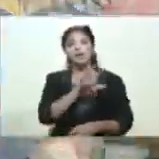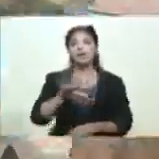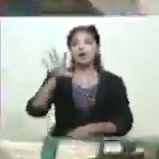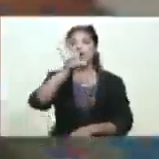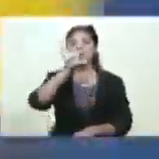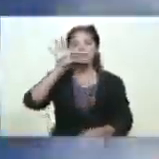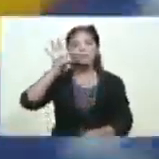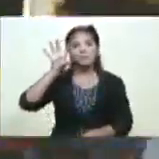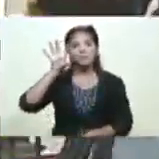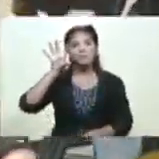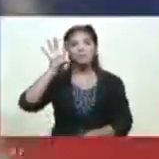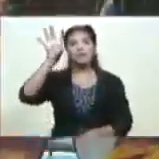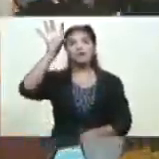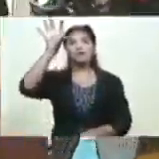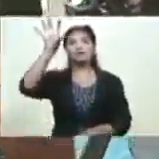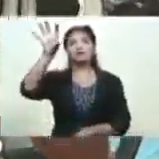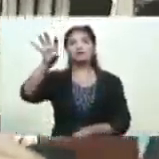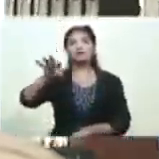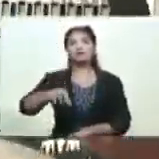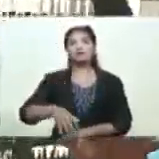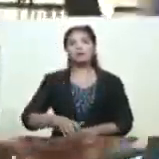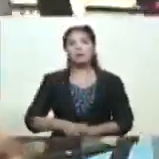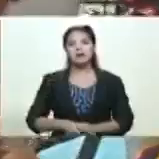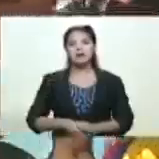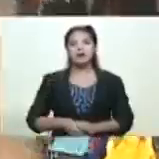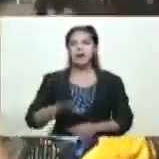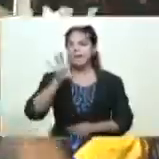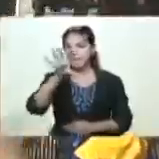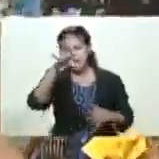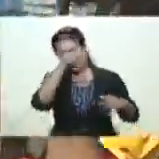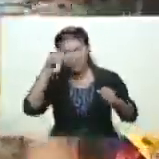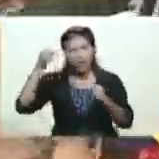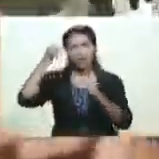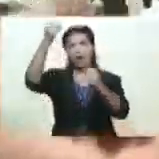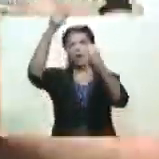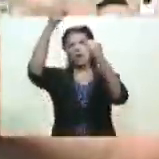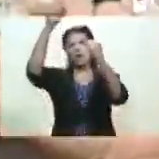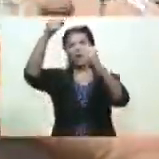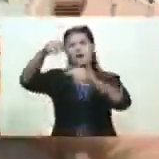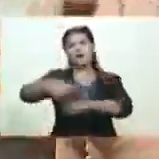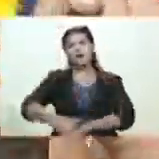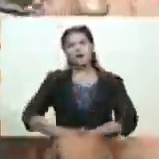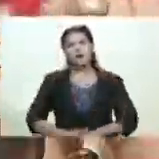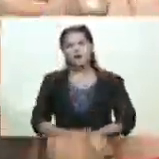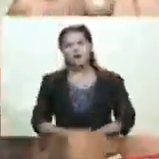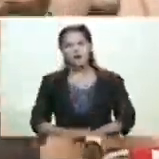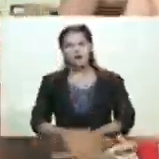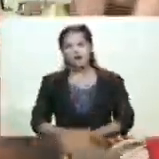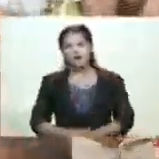La patria, ¡que viva la patria de